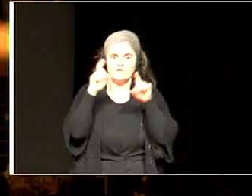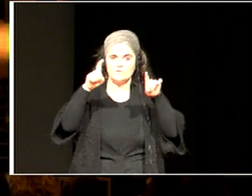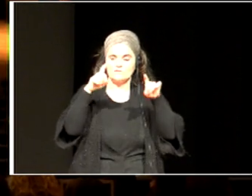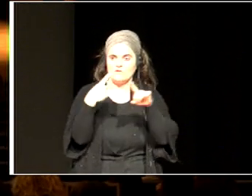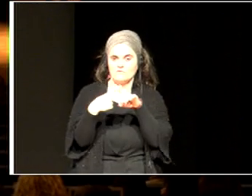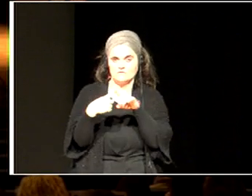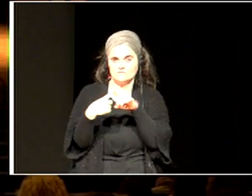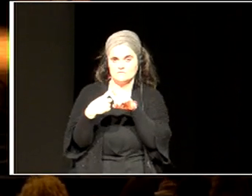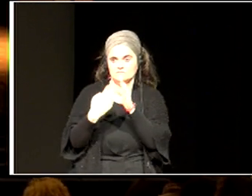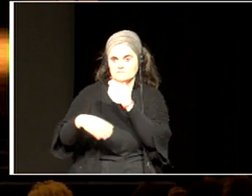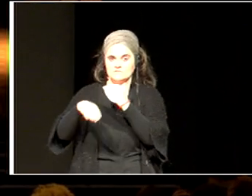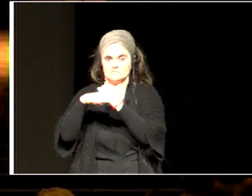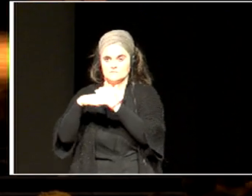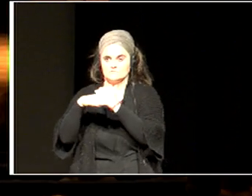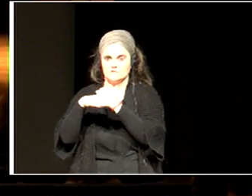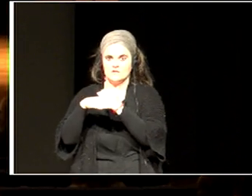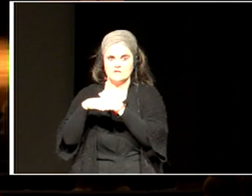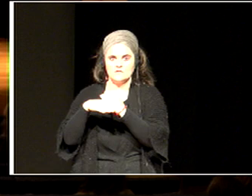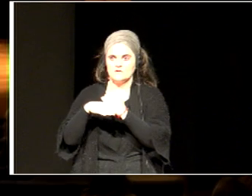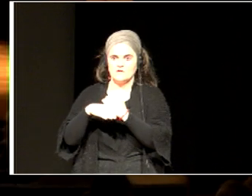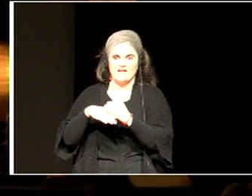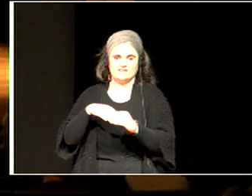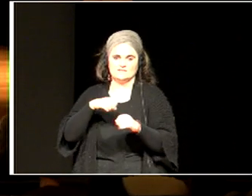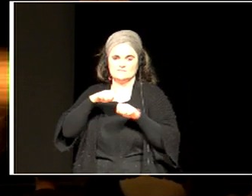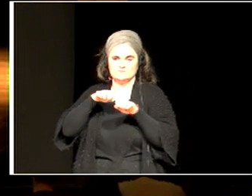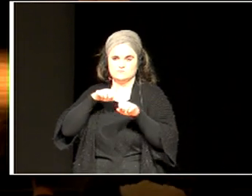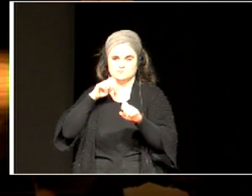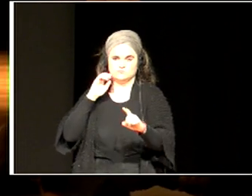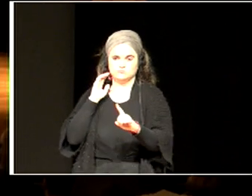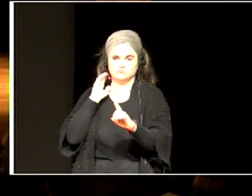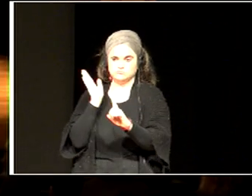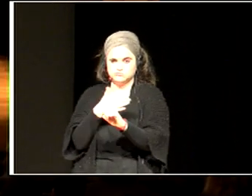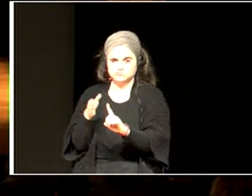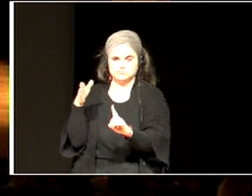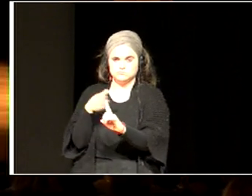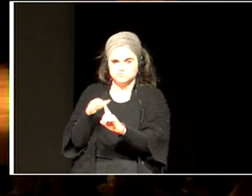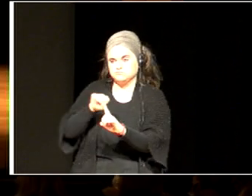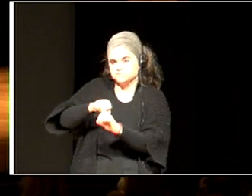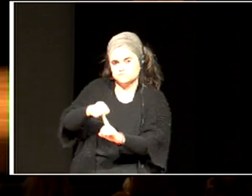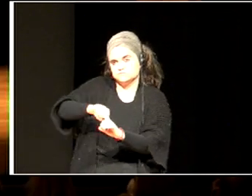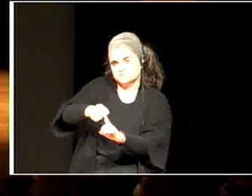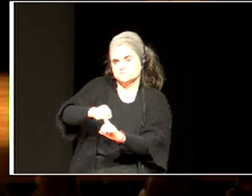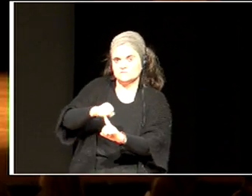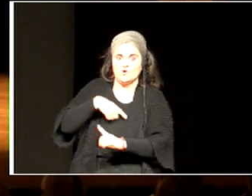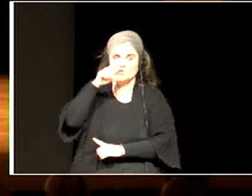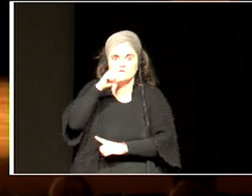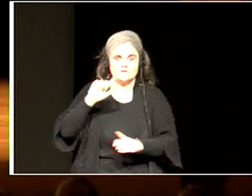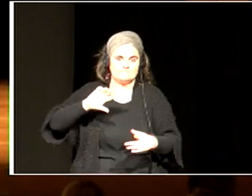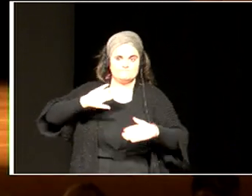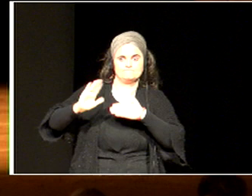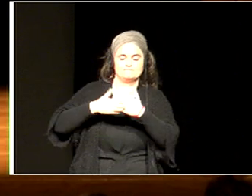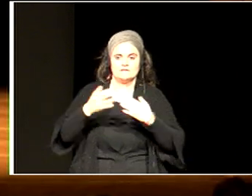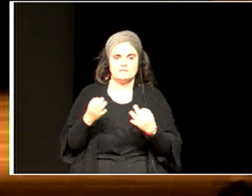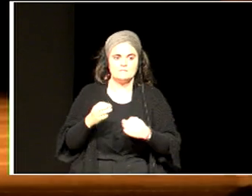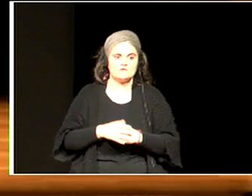tenemos que cerrar cuentas de twitter por la violencia recibida todavía tenemos que aguantar incluso denuncias en